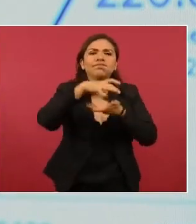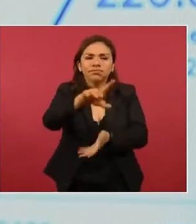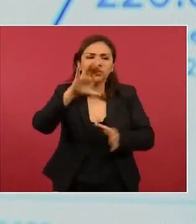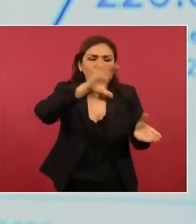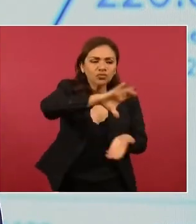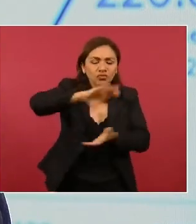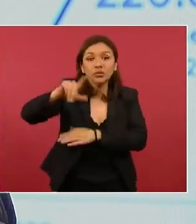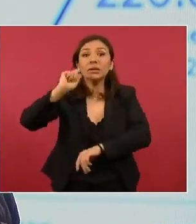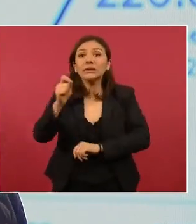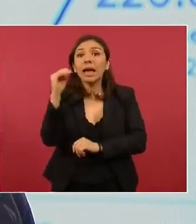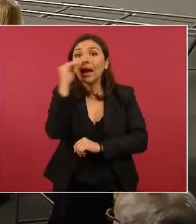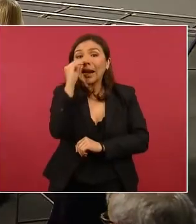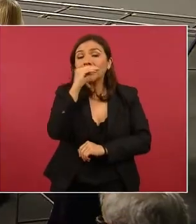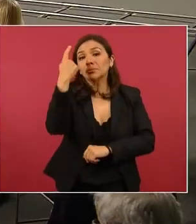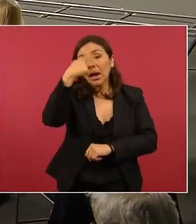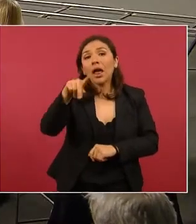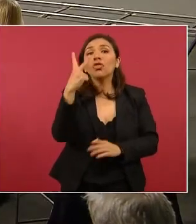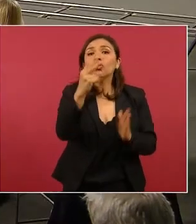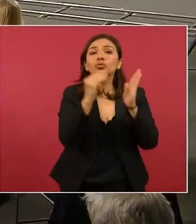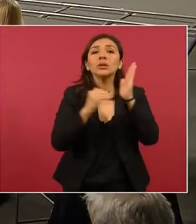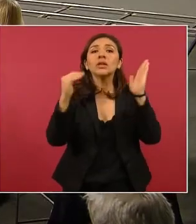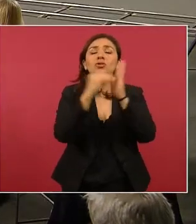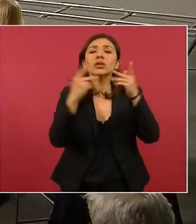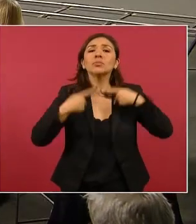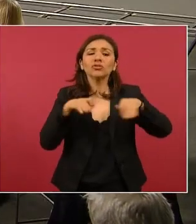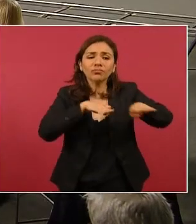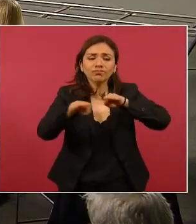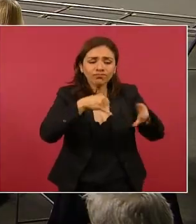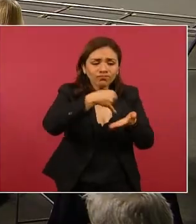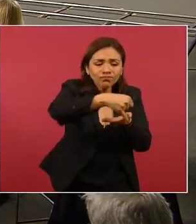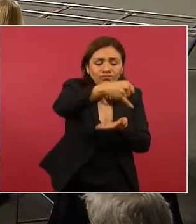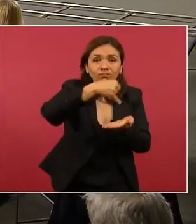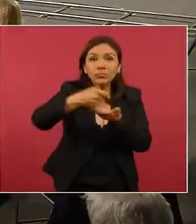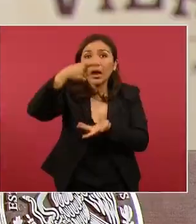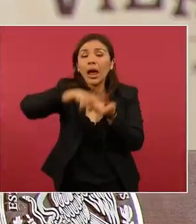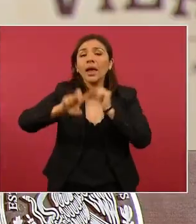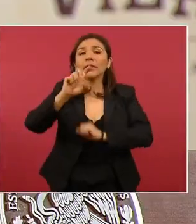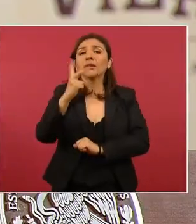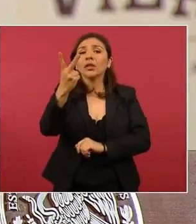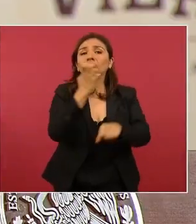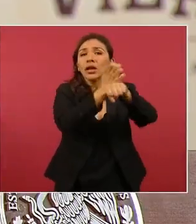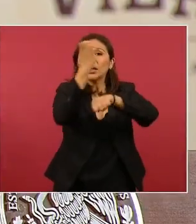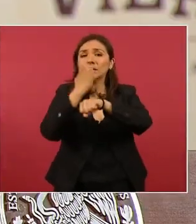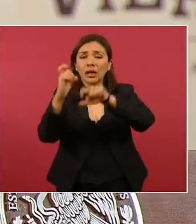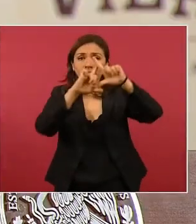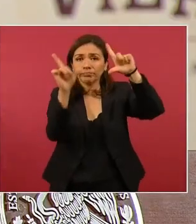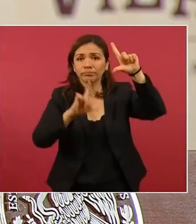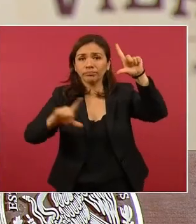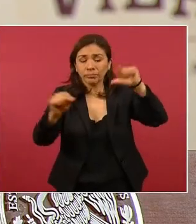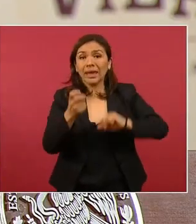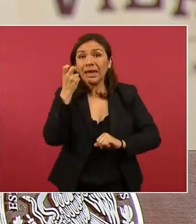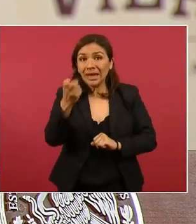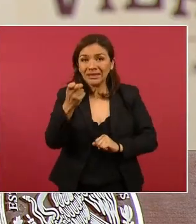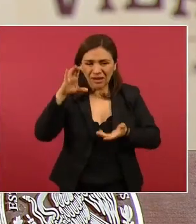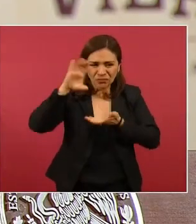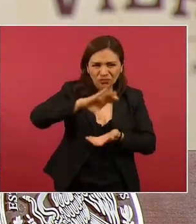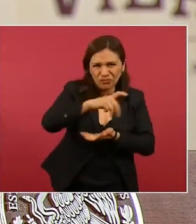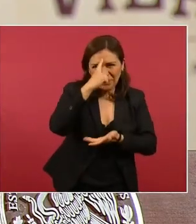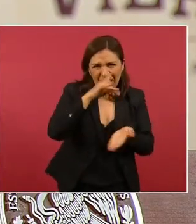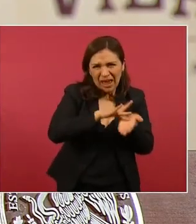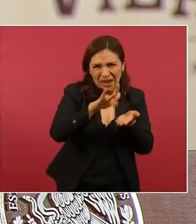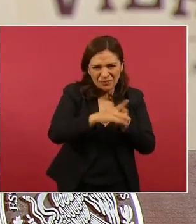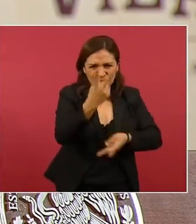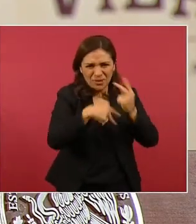a 2 millones de pequeños productores de las 32 entidades federativas. Este fertilizante